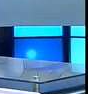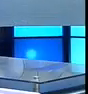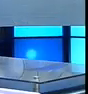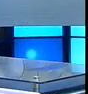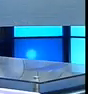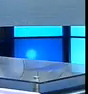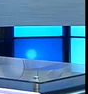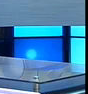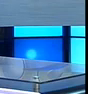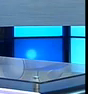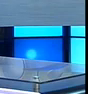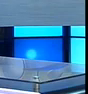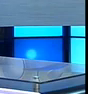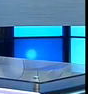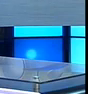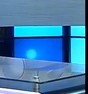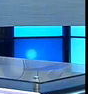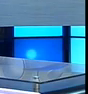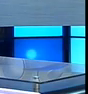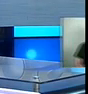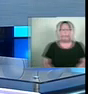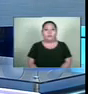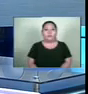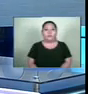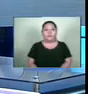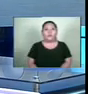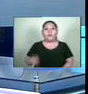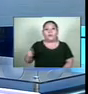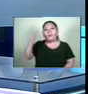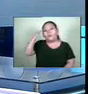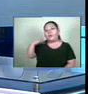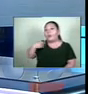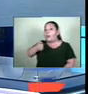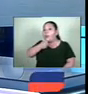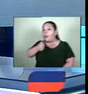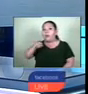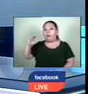A esta hora hacemos contacto con nuestra compañera Clarisa Cepeda, quien nos